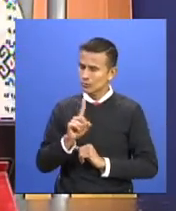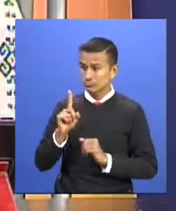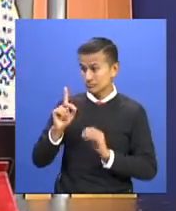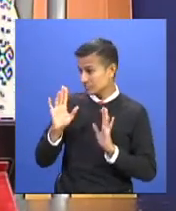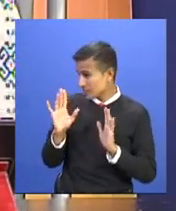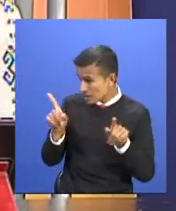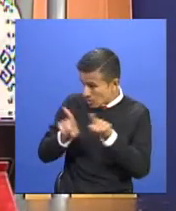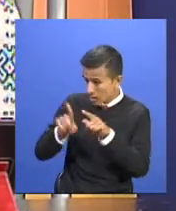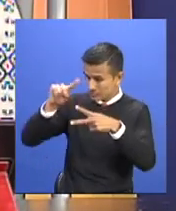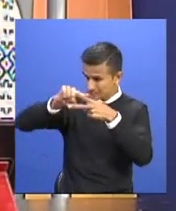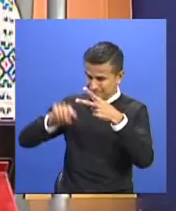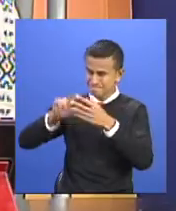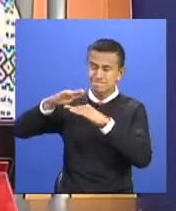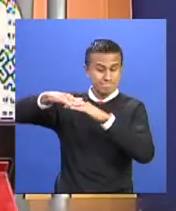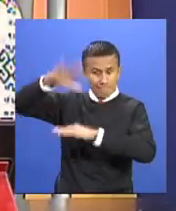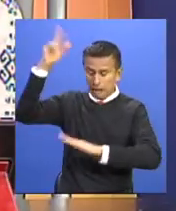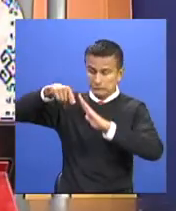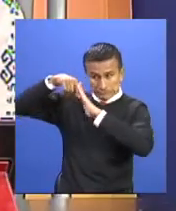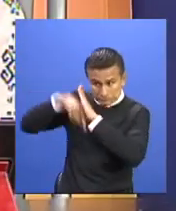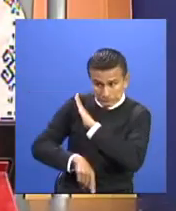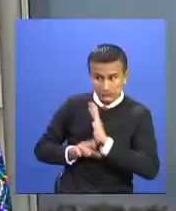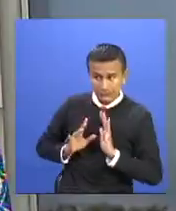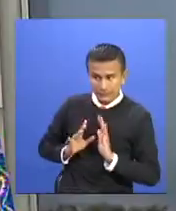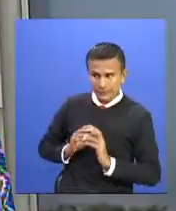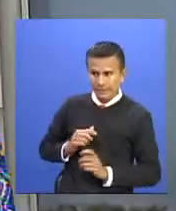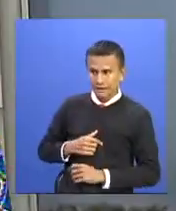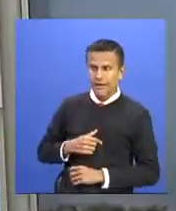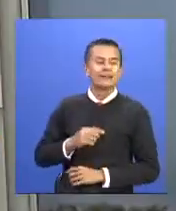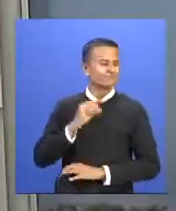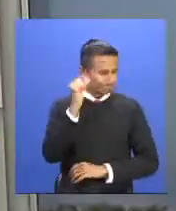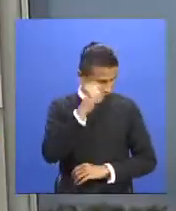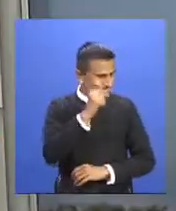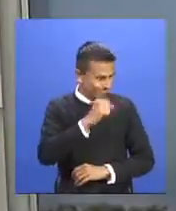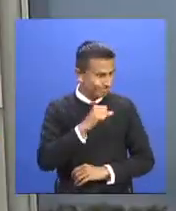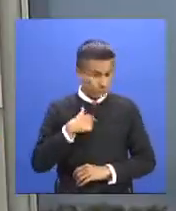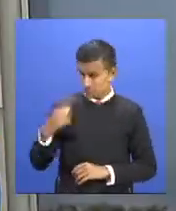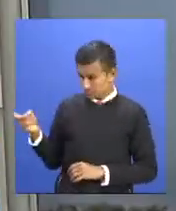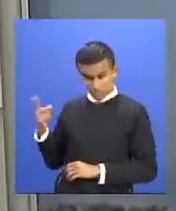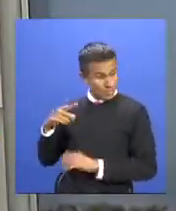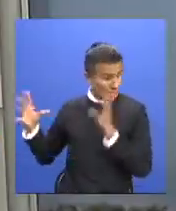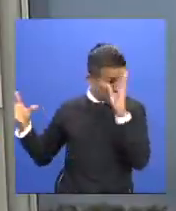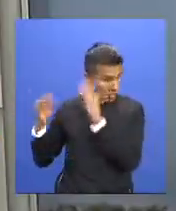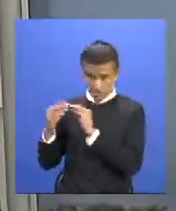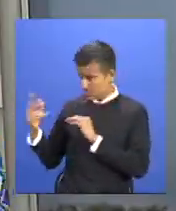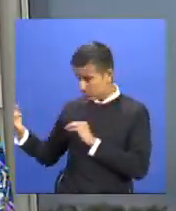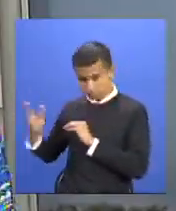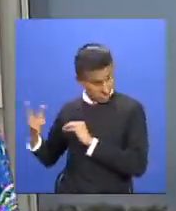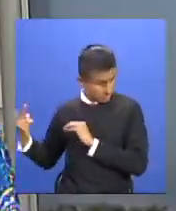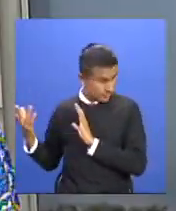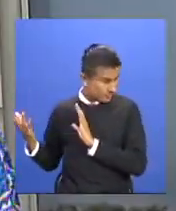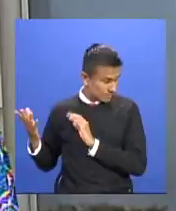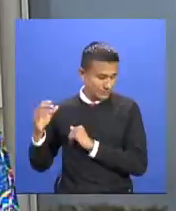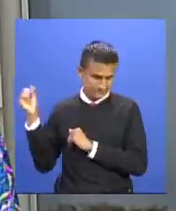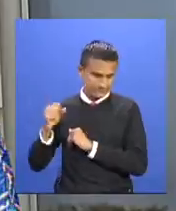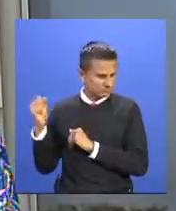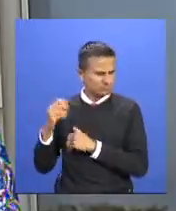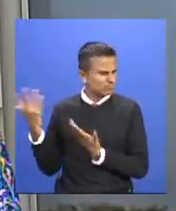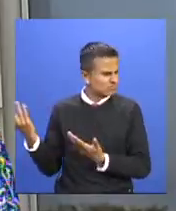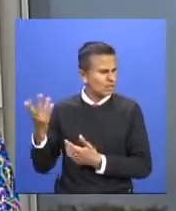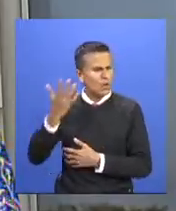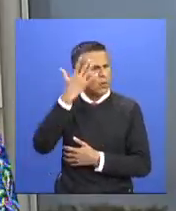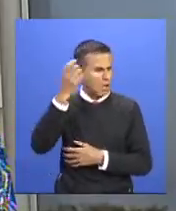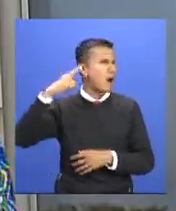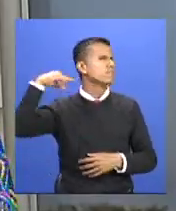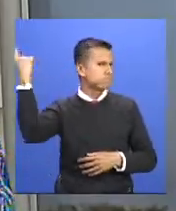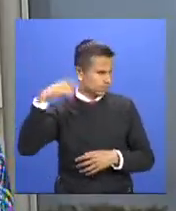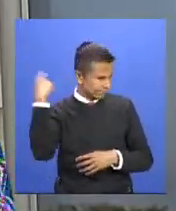un asunto que trasciende esas dos unidades? Sí, totalmente. Estoy de acuerdo con el decano, porque de hecho se ha